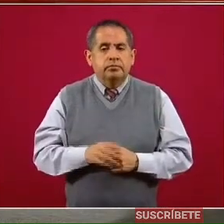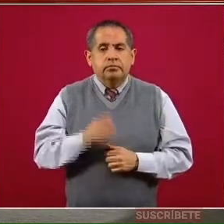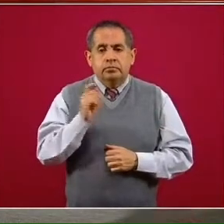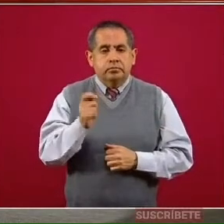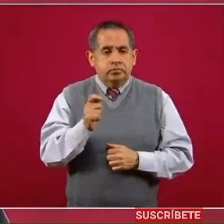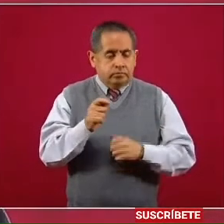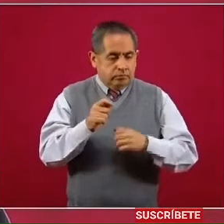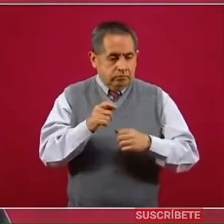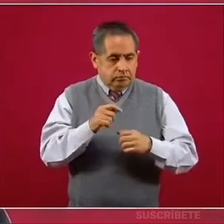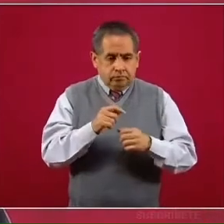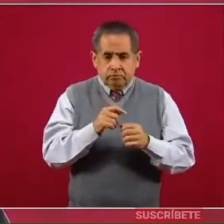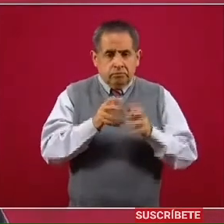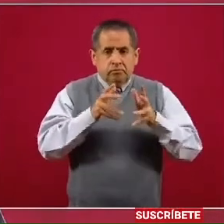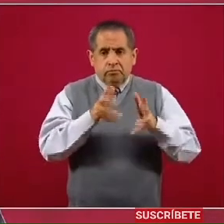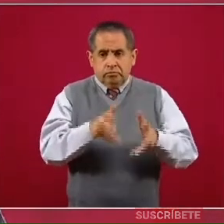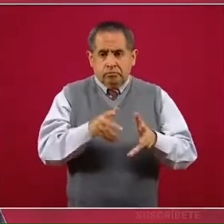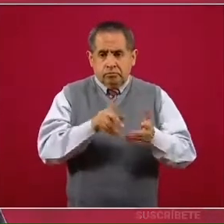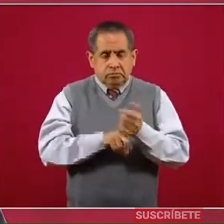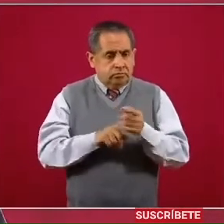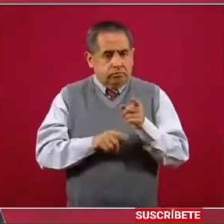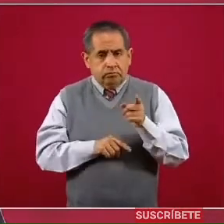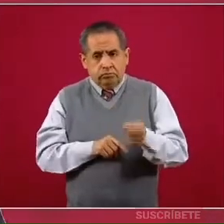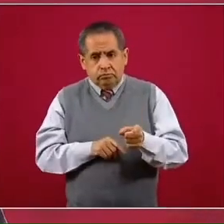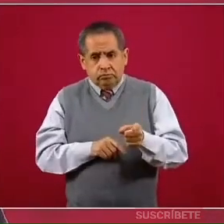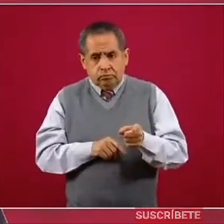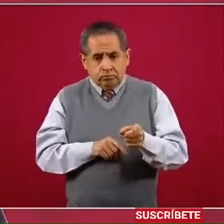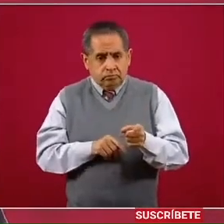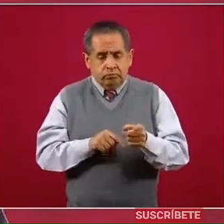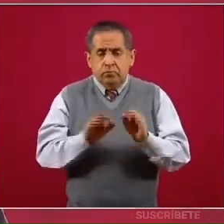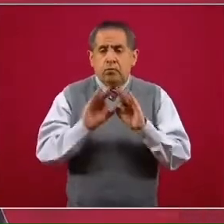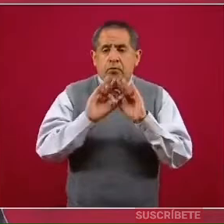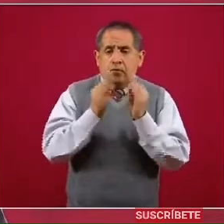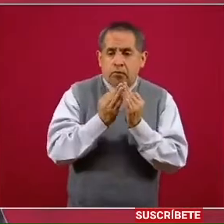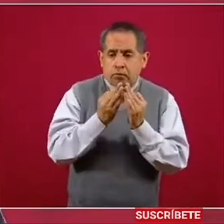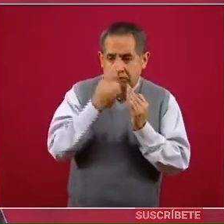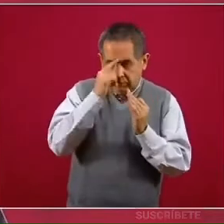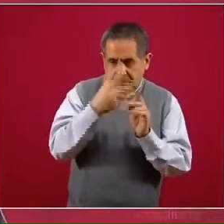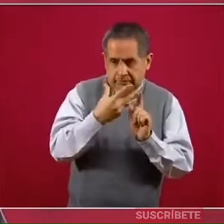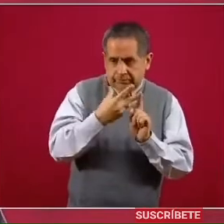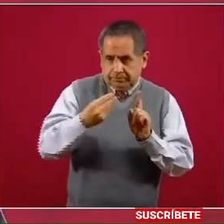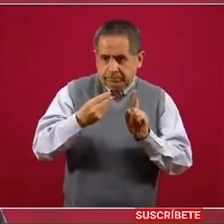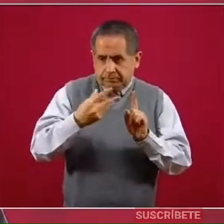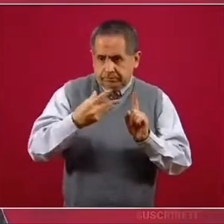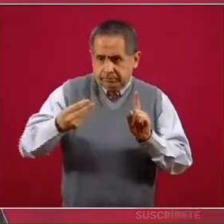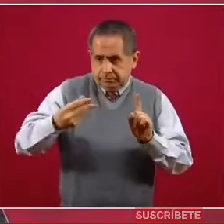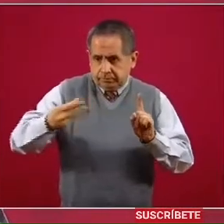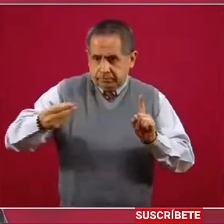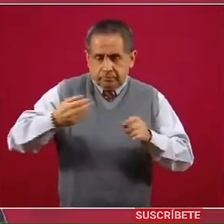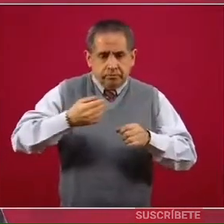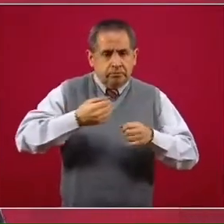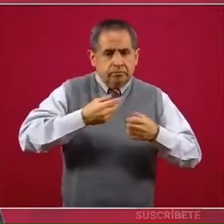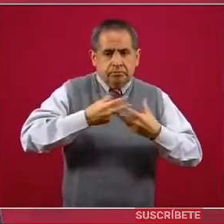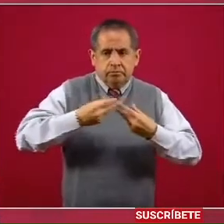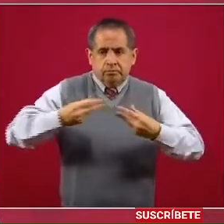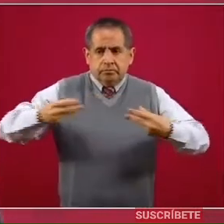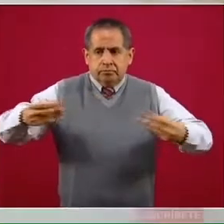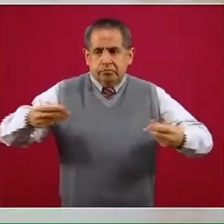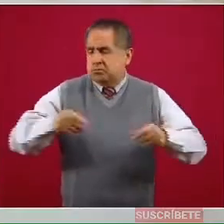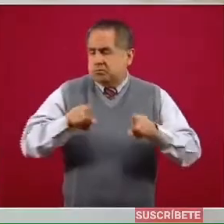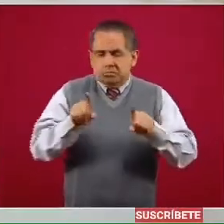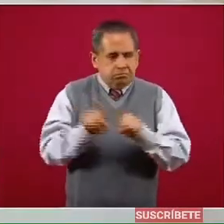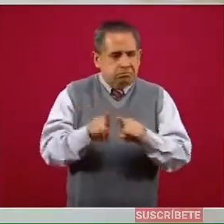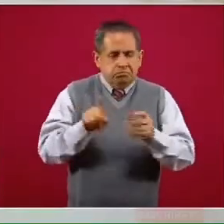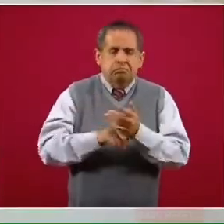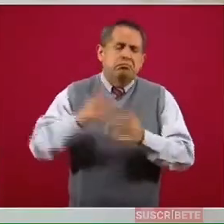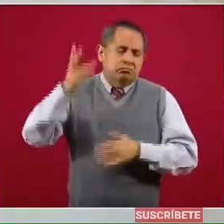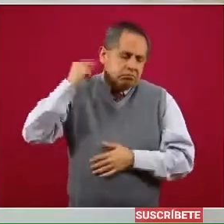se ha modificado en términos de su mecanismo de transmisión. Es el mismo que hemos comentado una y